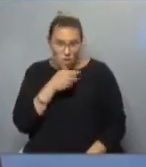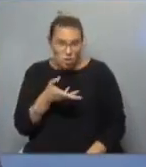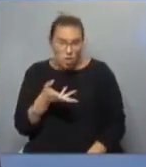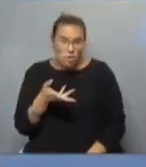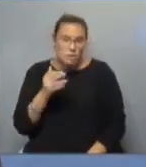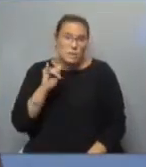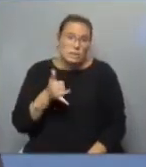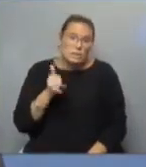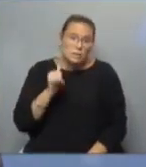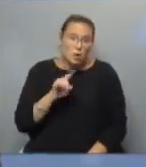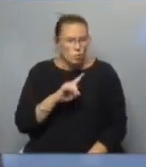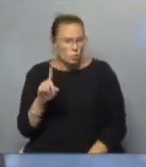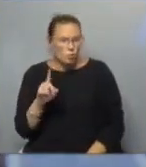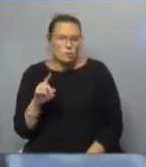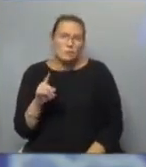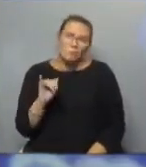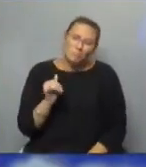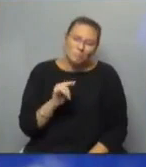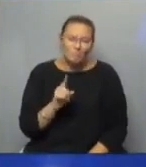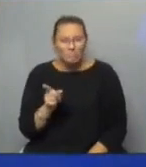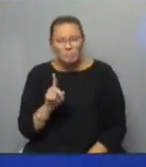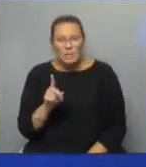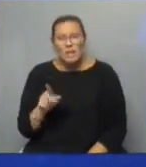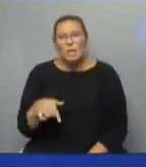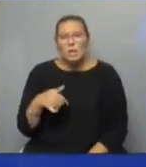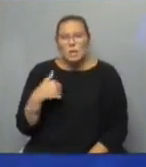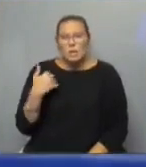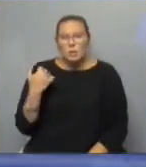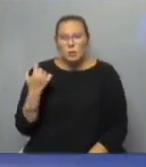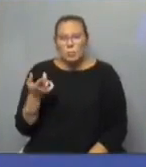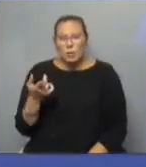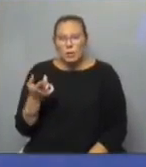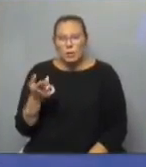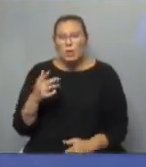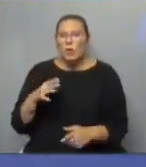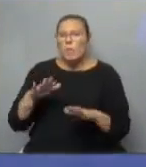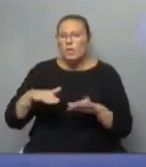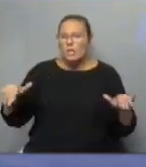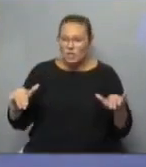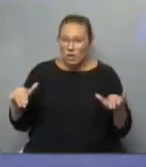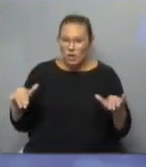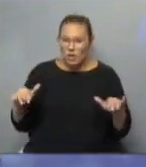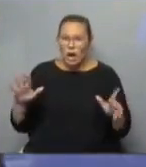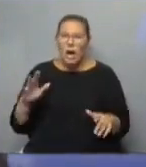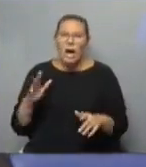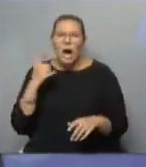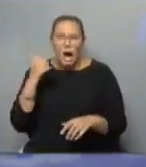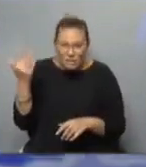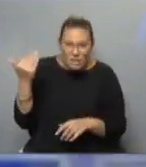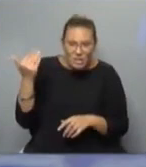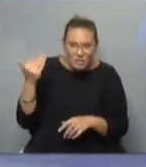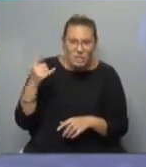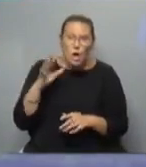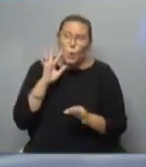pero... ¿O no es así? No, porque ¿no? Después está el otro trato de la infantilización. Sí. Ay, queridita, vení por acá, vení,